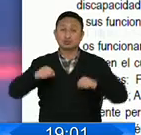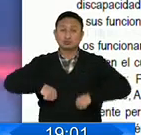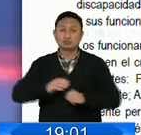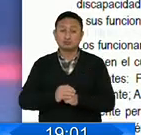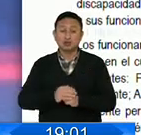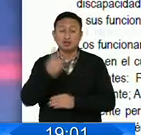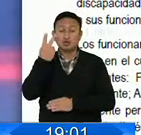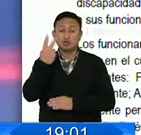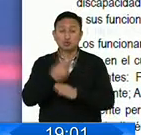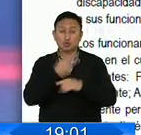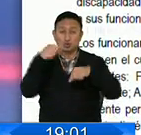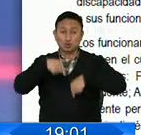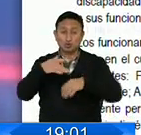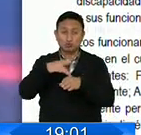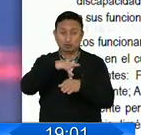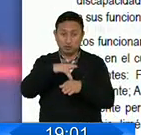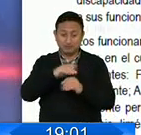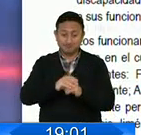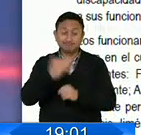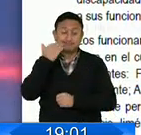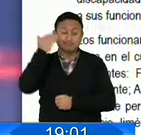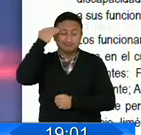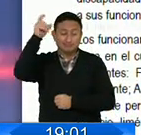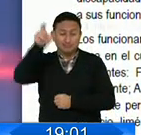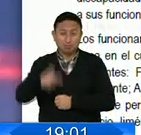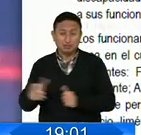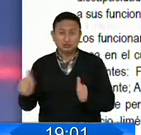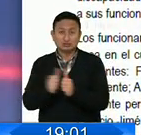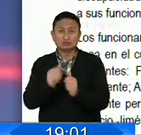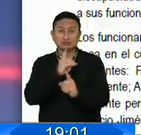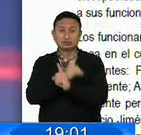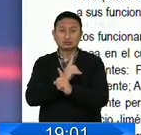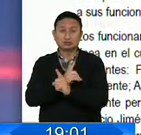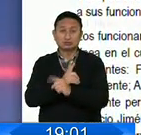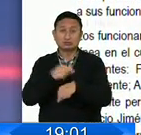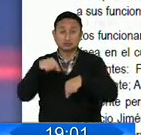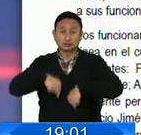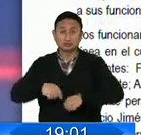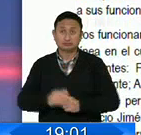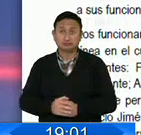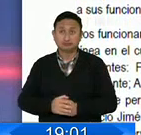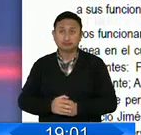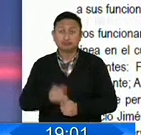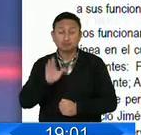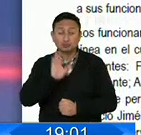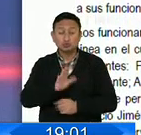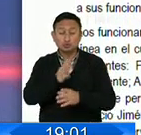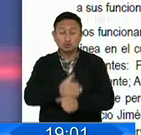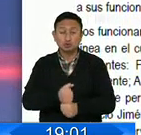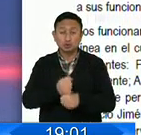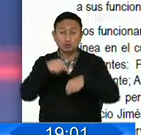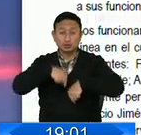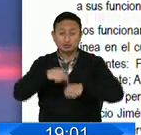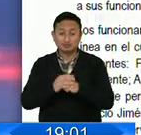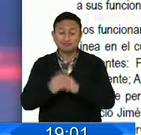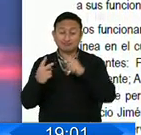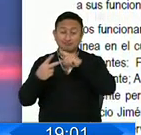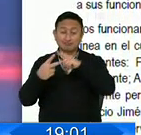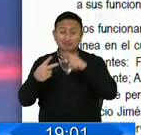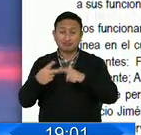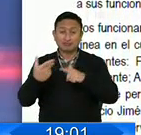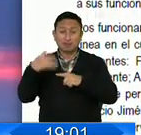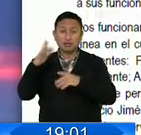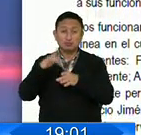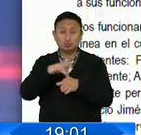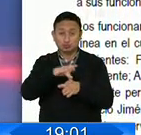de vulnerabilidad. Es adulto mayor y persona de alto nivel de discapacidad. Por seguridad nacional, estas dos condiciones de alto riesgo